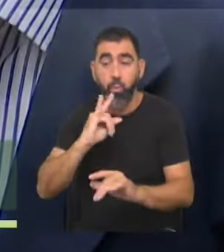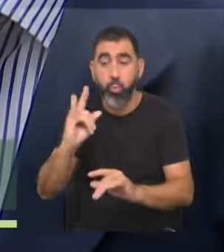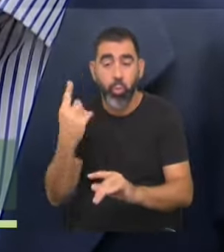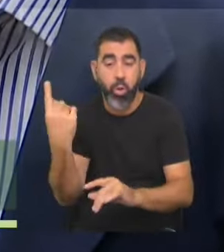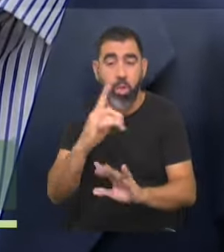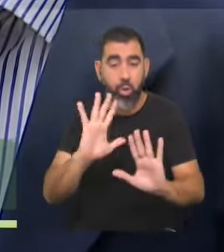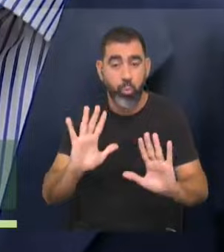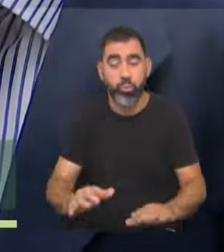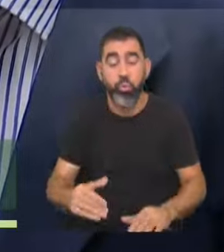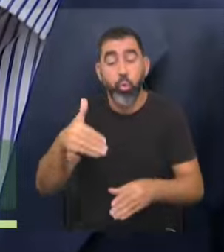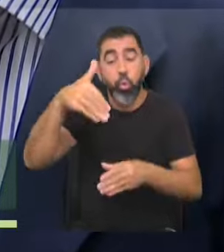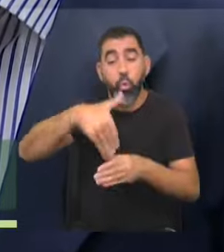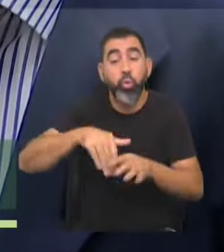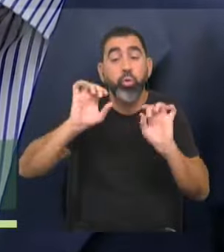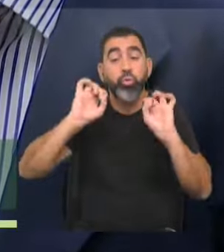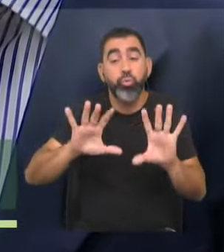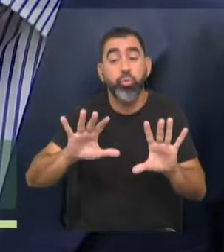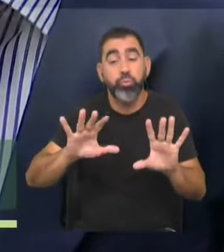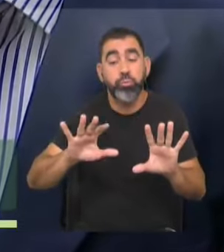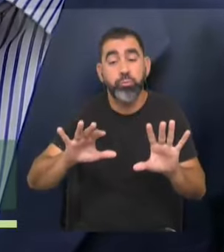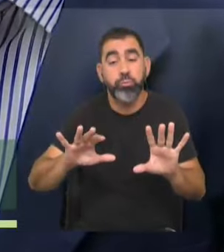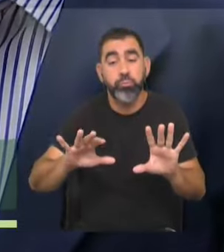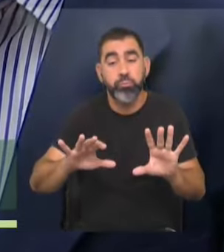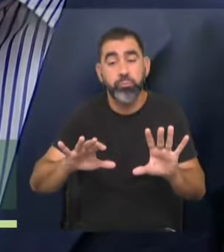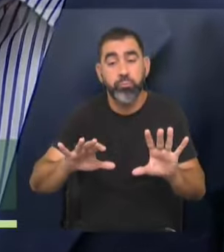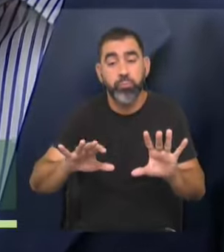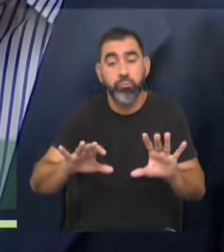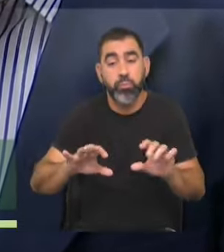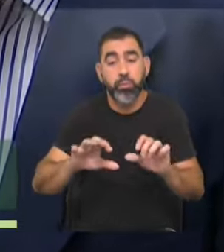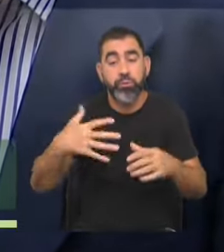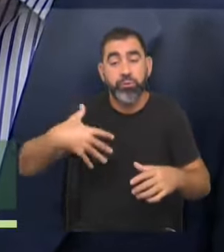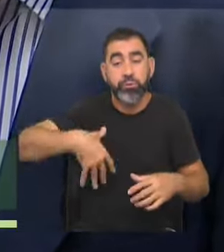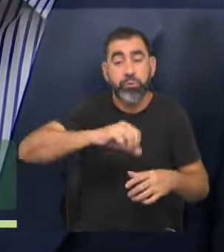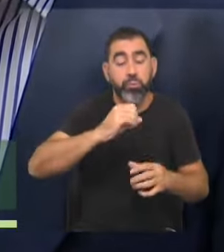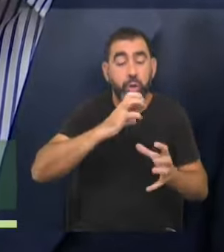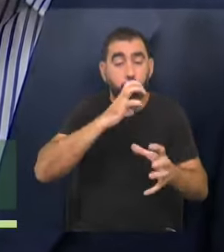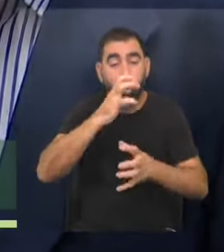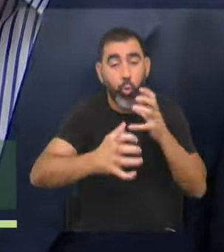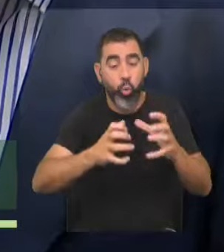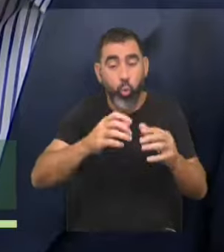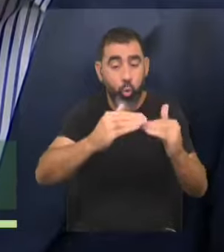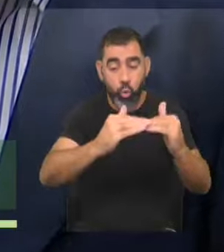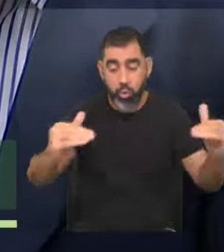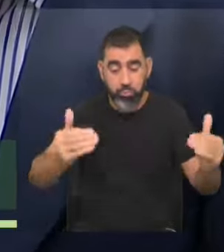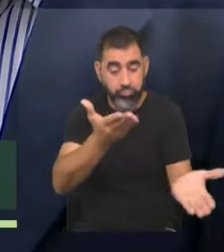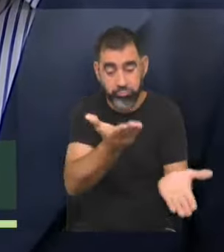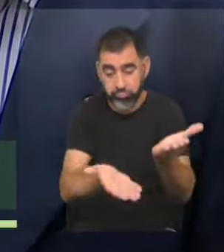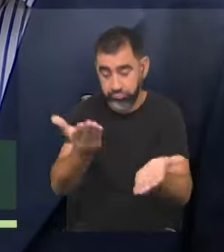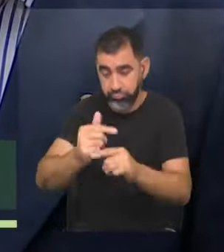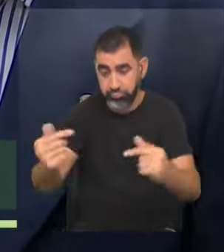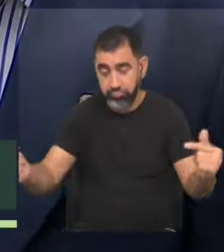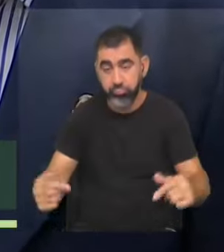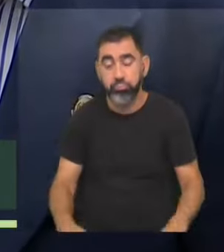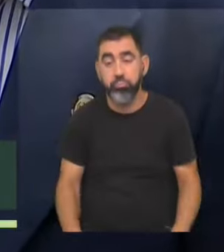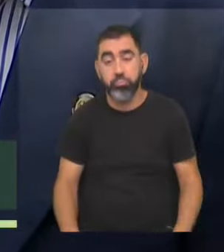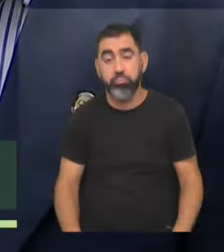verdad este la corte electoral simplemente se limita a llevar papeletas o los cuartos de votación los cuartos secretos para poner